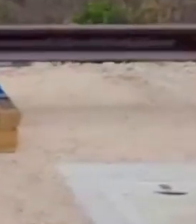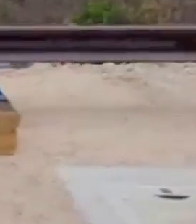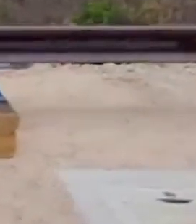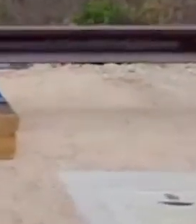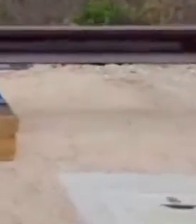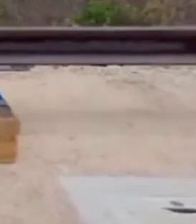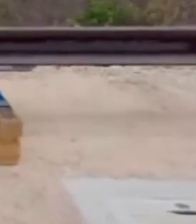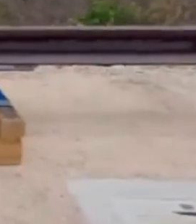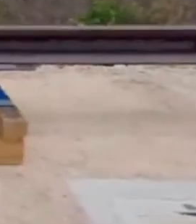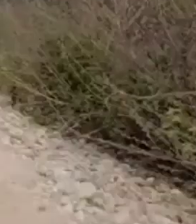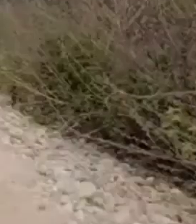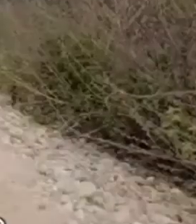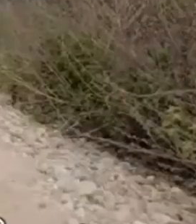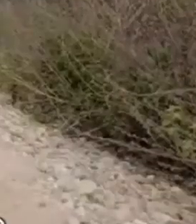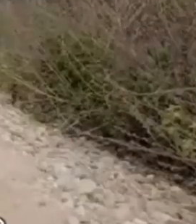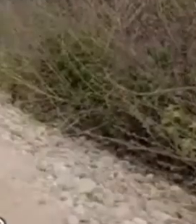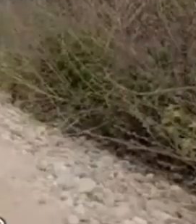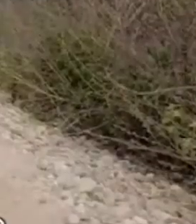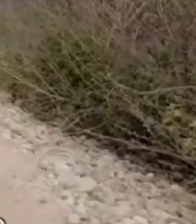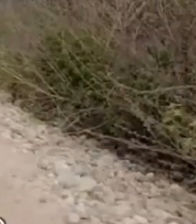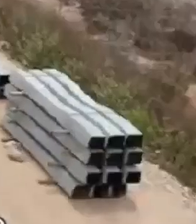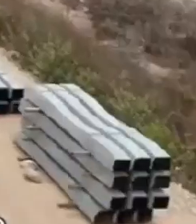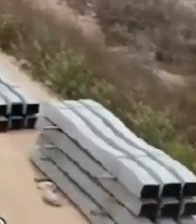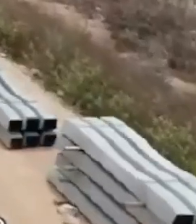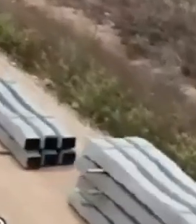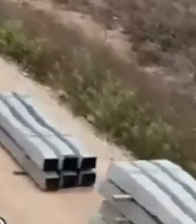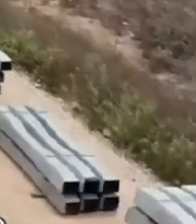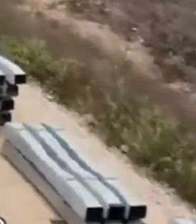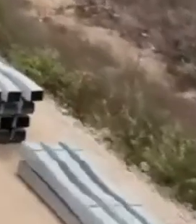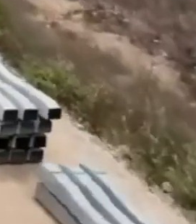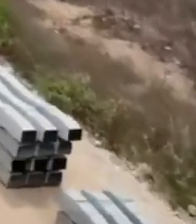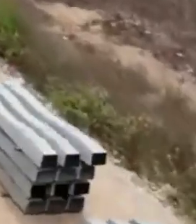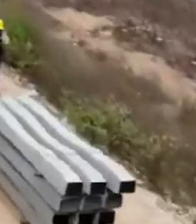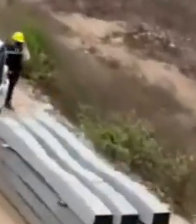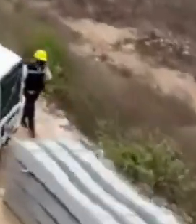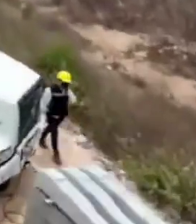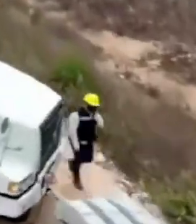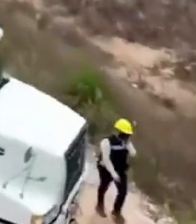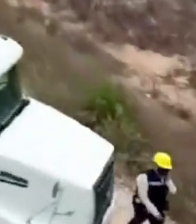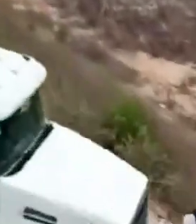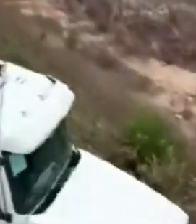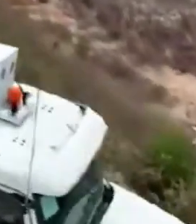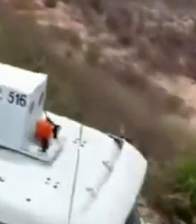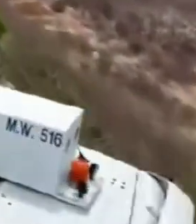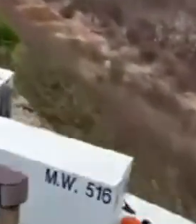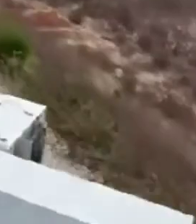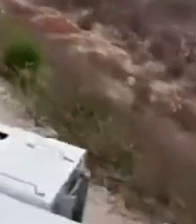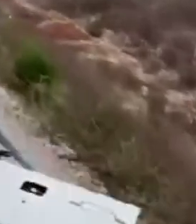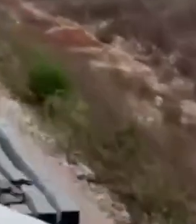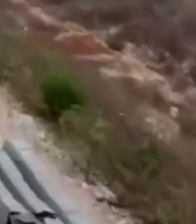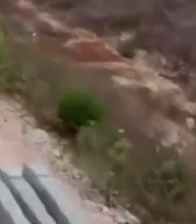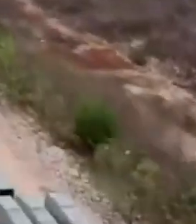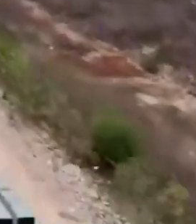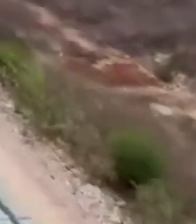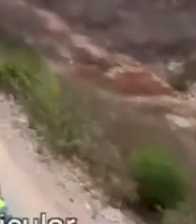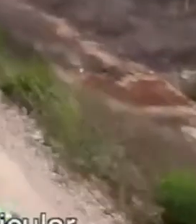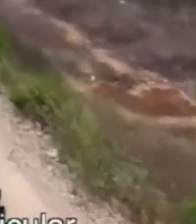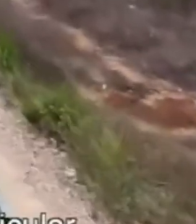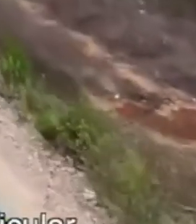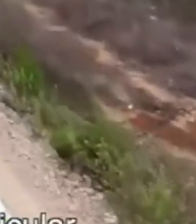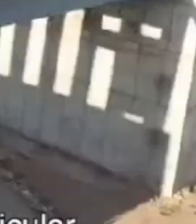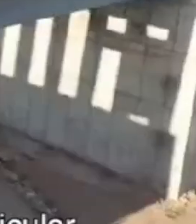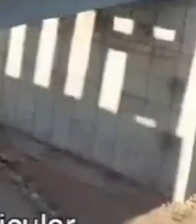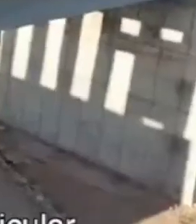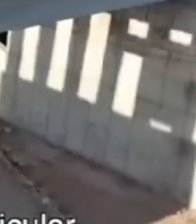una mejor operación, cada 500 metros se han distribuido 44 piezas de riel que se soldarán. De igual